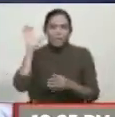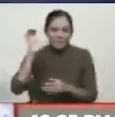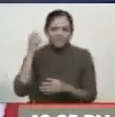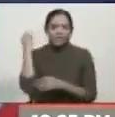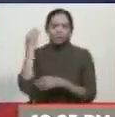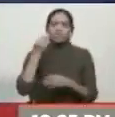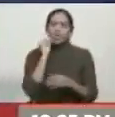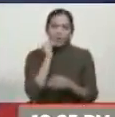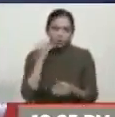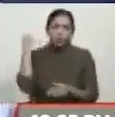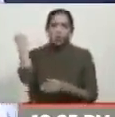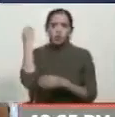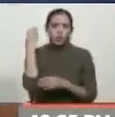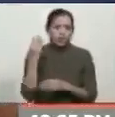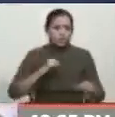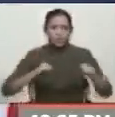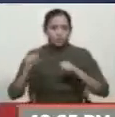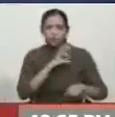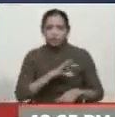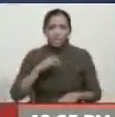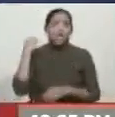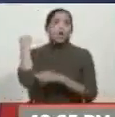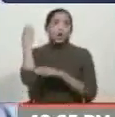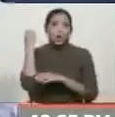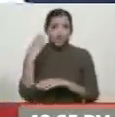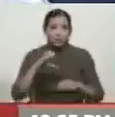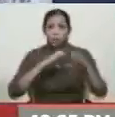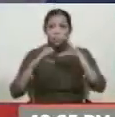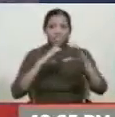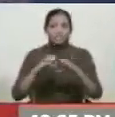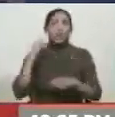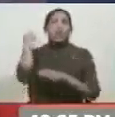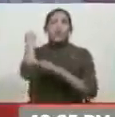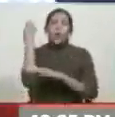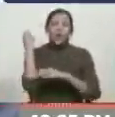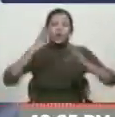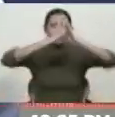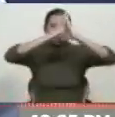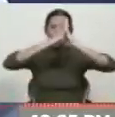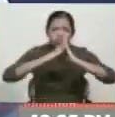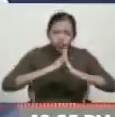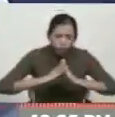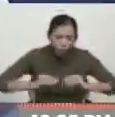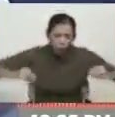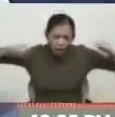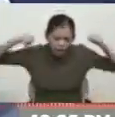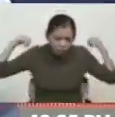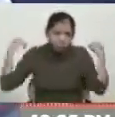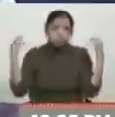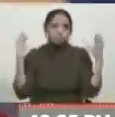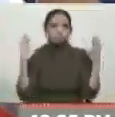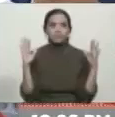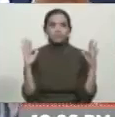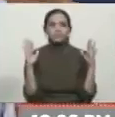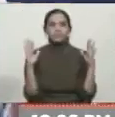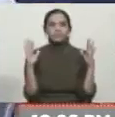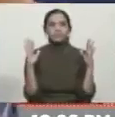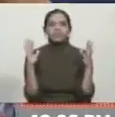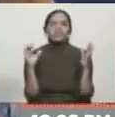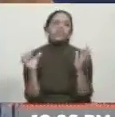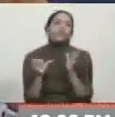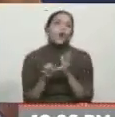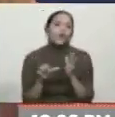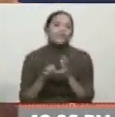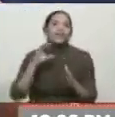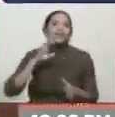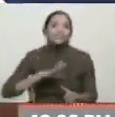Juventud, Congreso de los Movimientos Sociales, Congreso de los Comunicadores, Congreso de toda vaina. ¿Dónde están